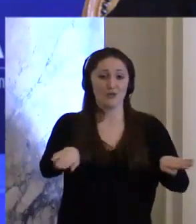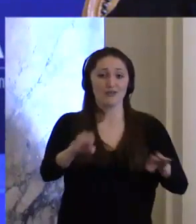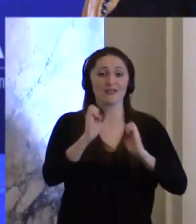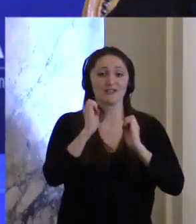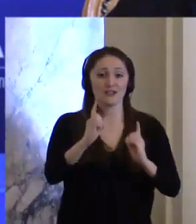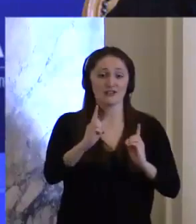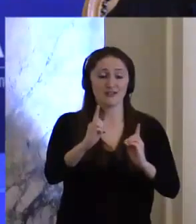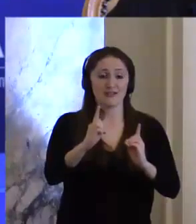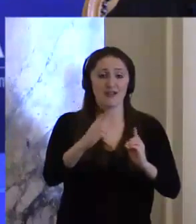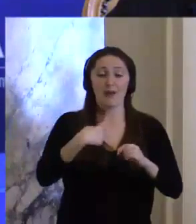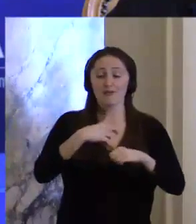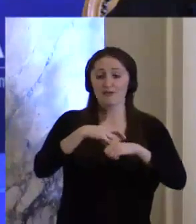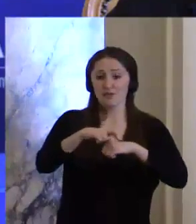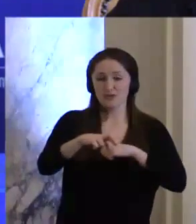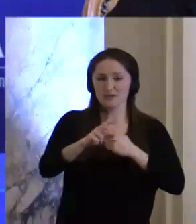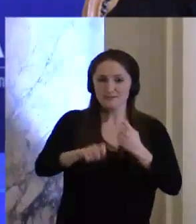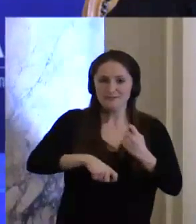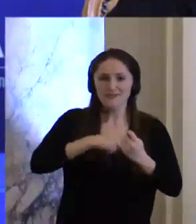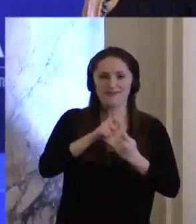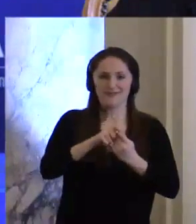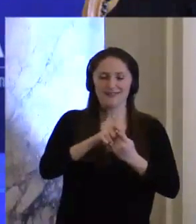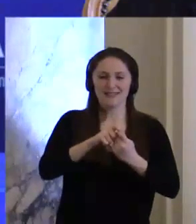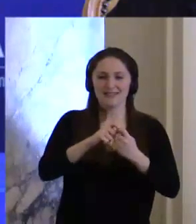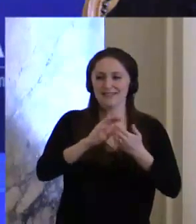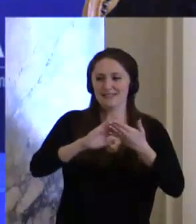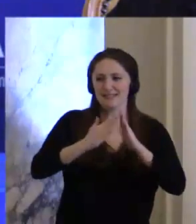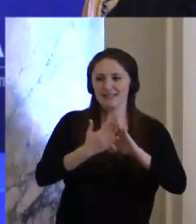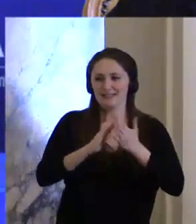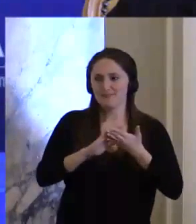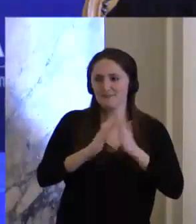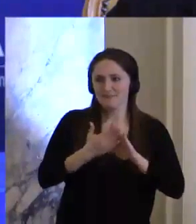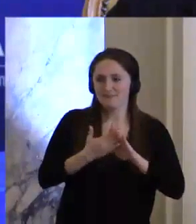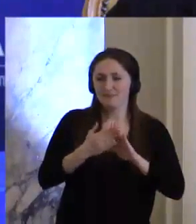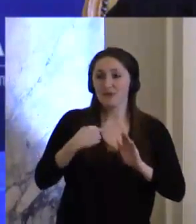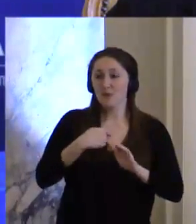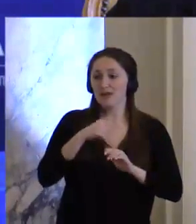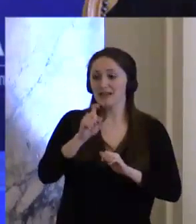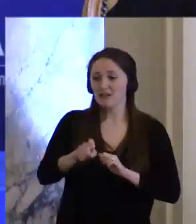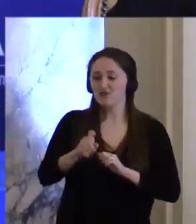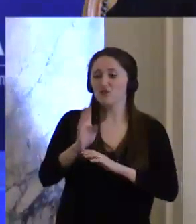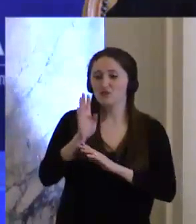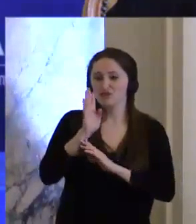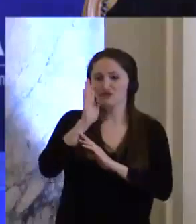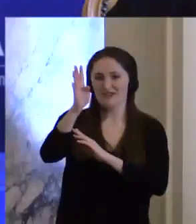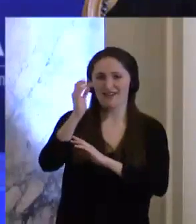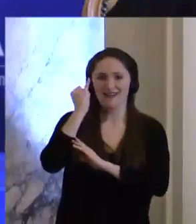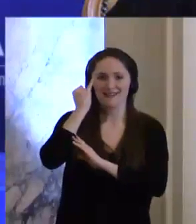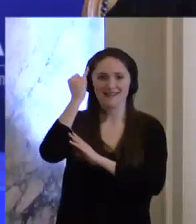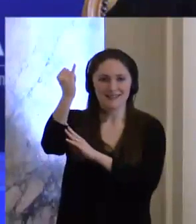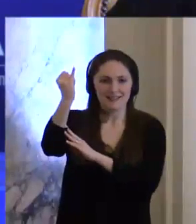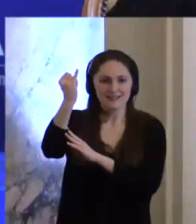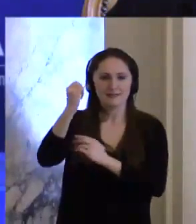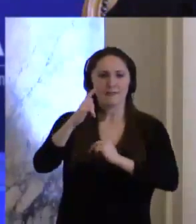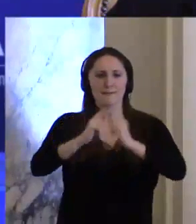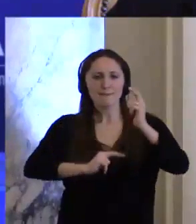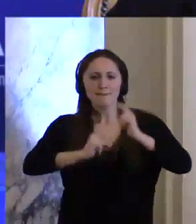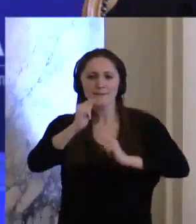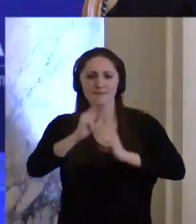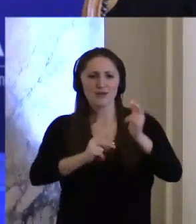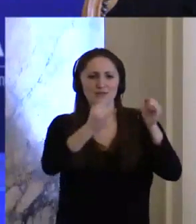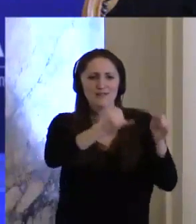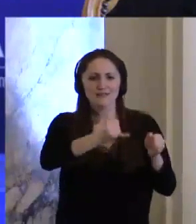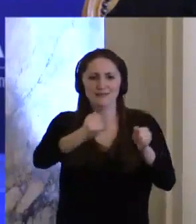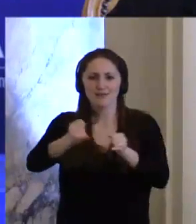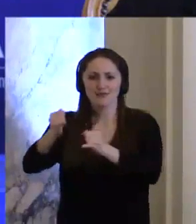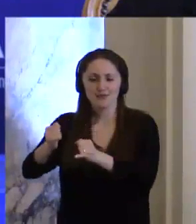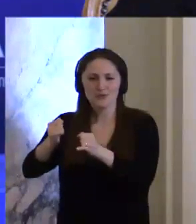democrática. Tenemos que ir formando esas ideas, esas personalidades, esos jóvenes del futuro para que